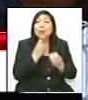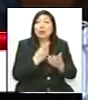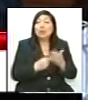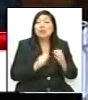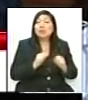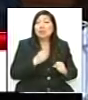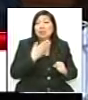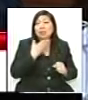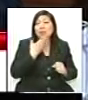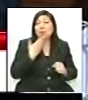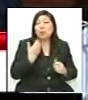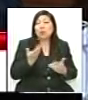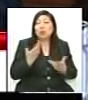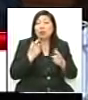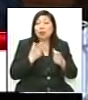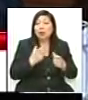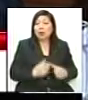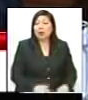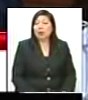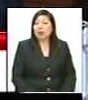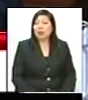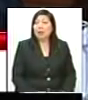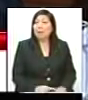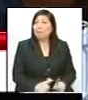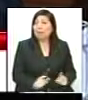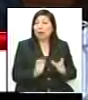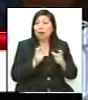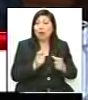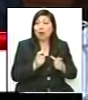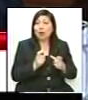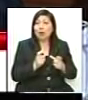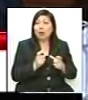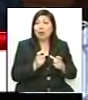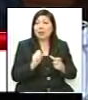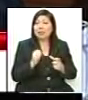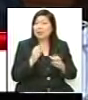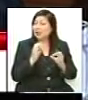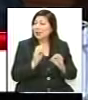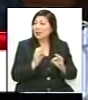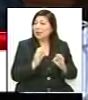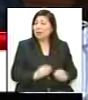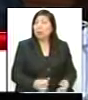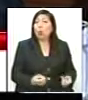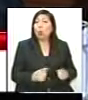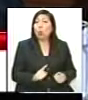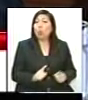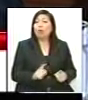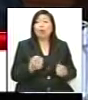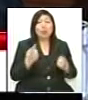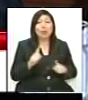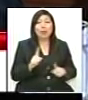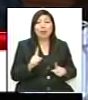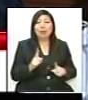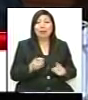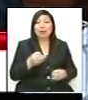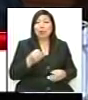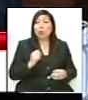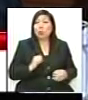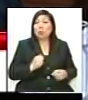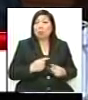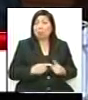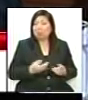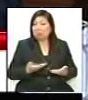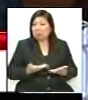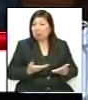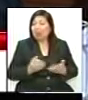bueno que al juez se le controle, pero se le controla en nuestro sistema siempre, Cuando alguien no está de acuerdo con una sentencia de un juez, puede promover